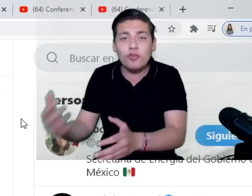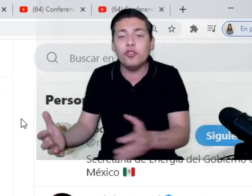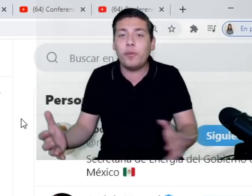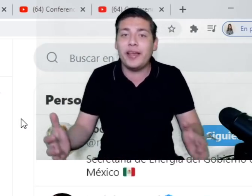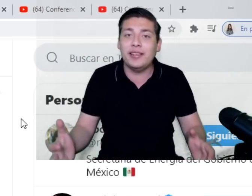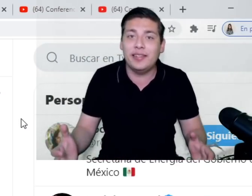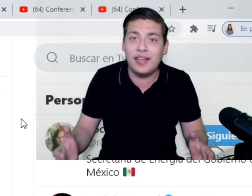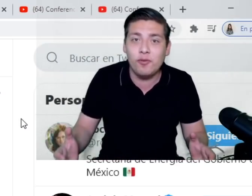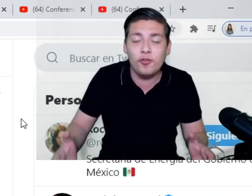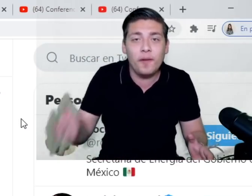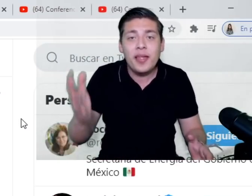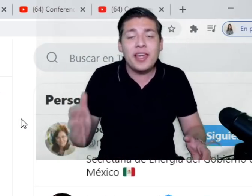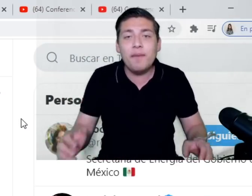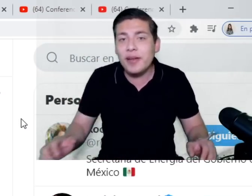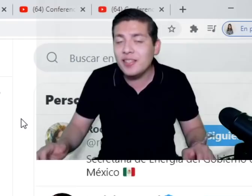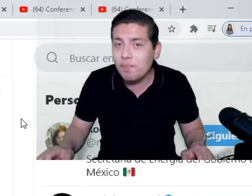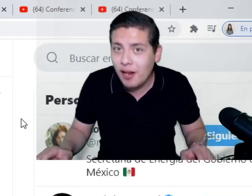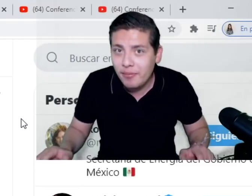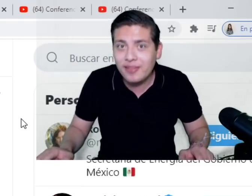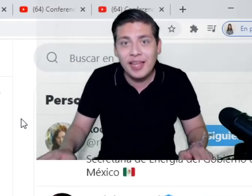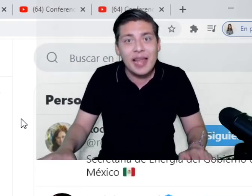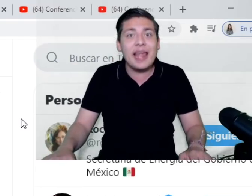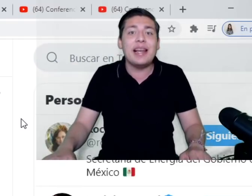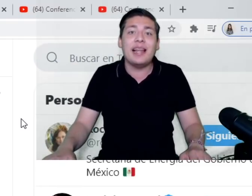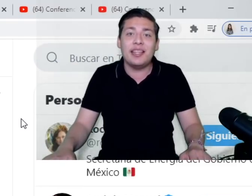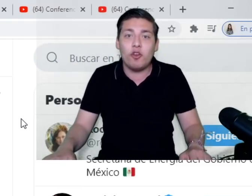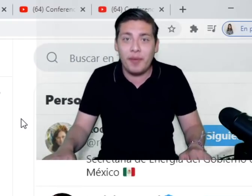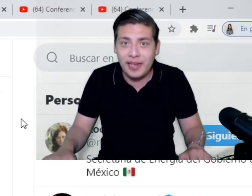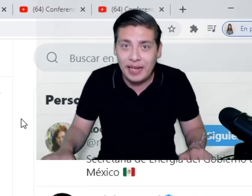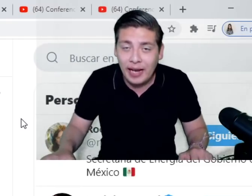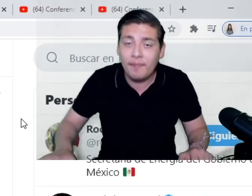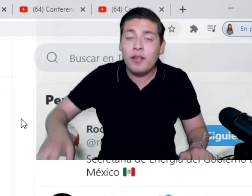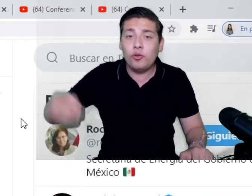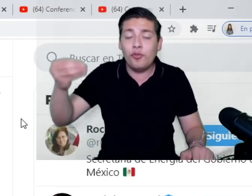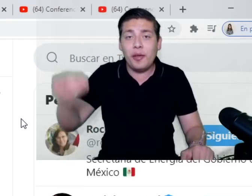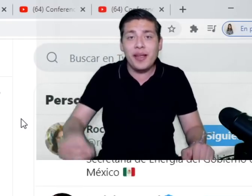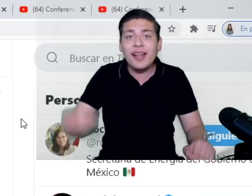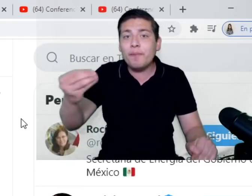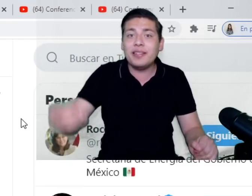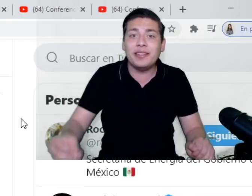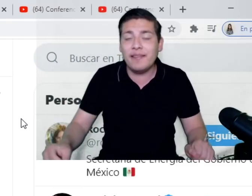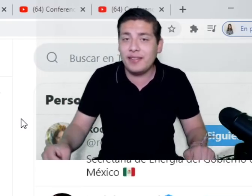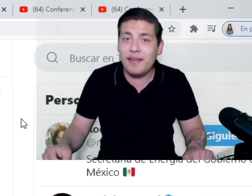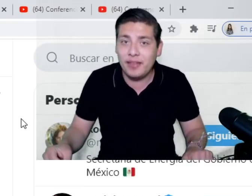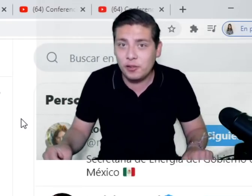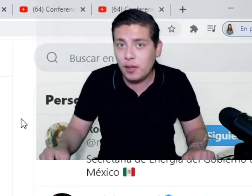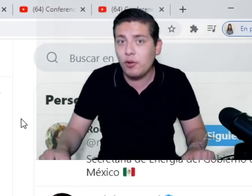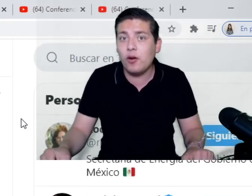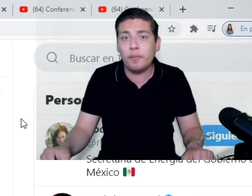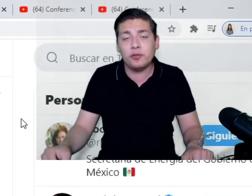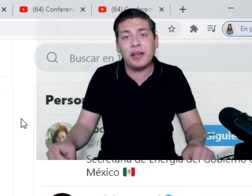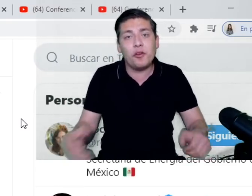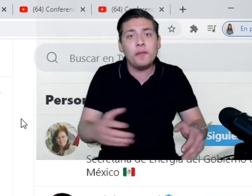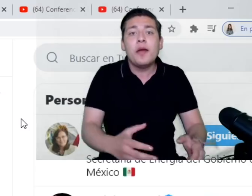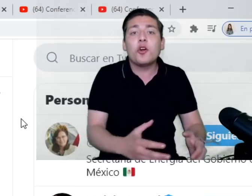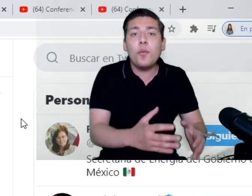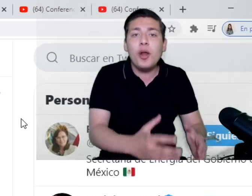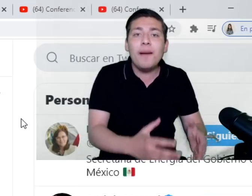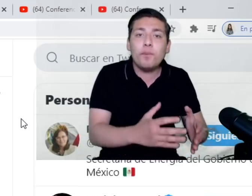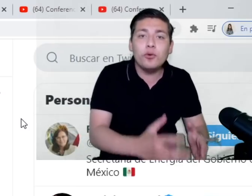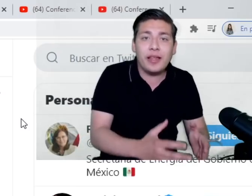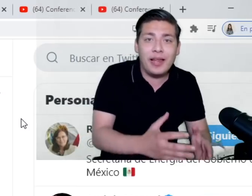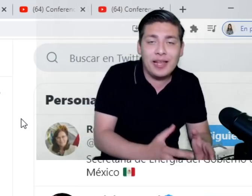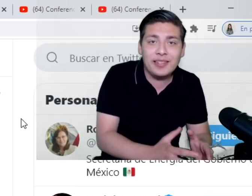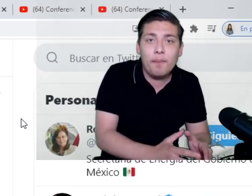en muchos países en el mundo y principalmente en Latinoamérica, donde ven al presidente Andrés Manuel López Obrador como